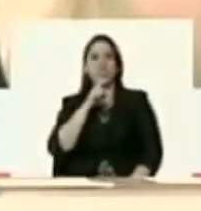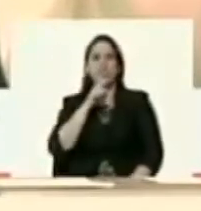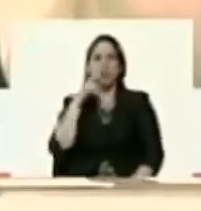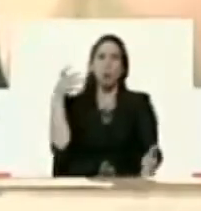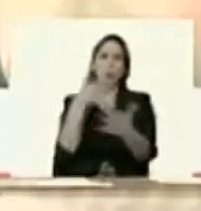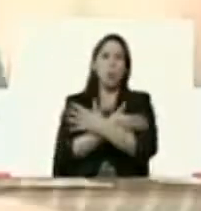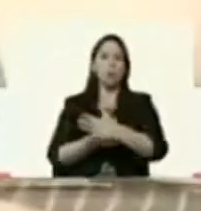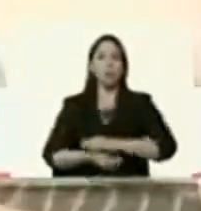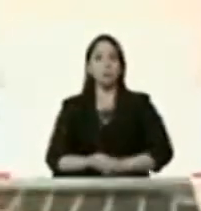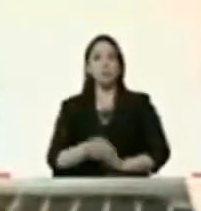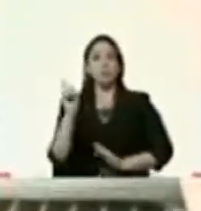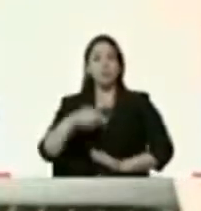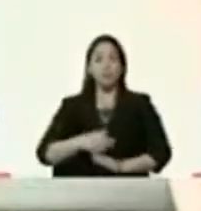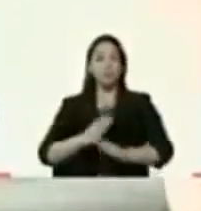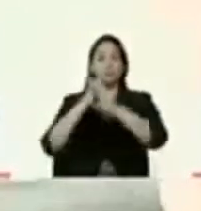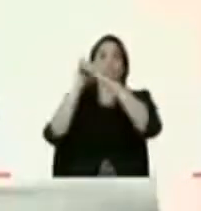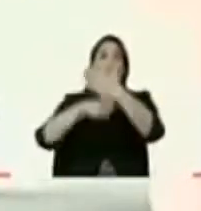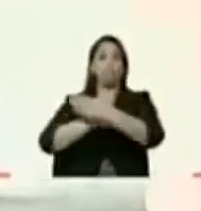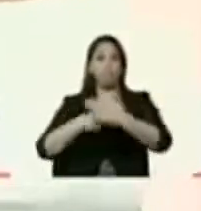y sus sanciones